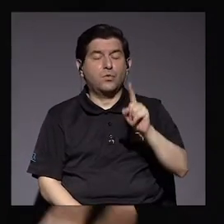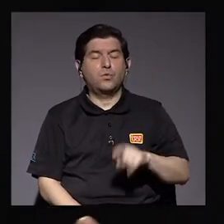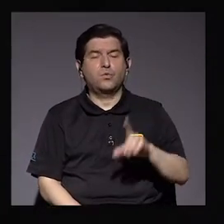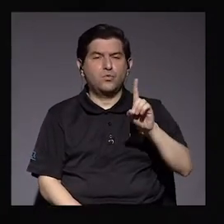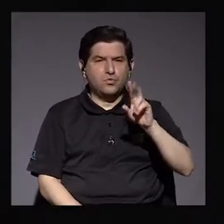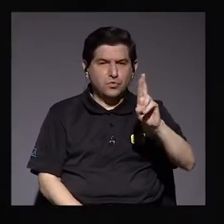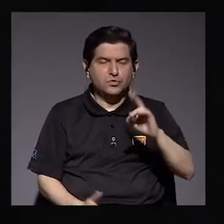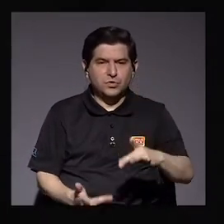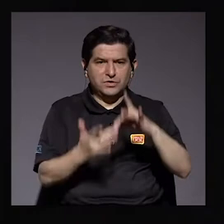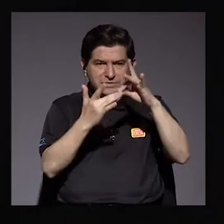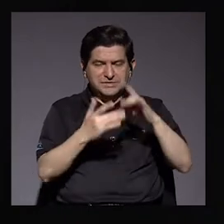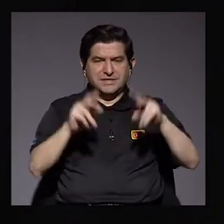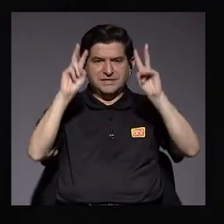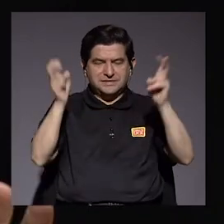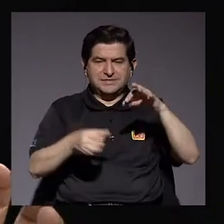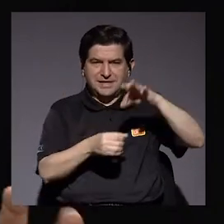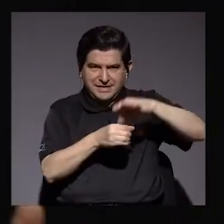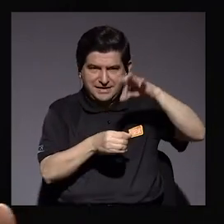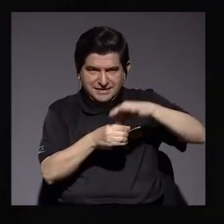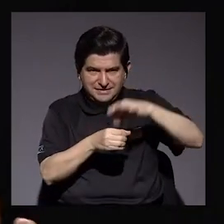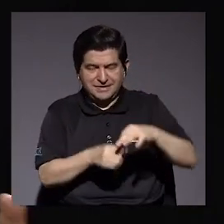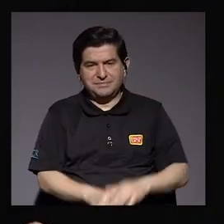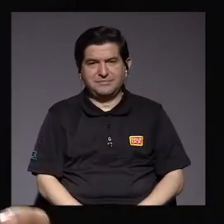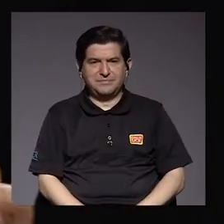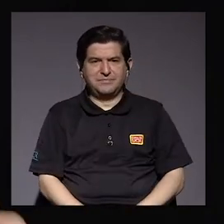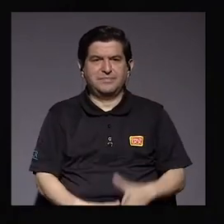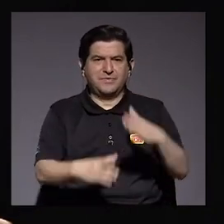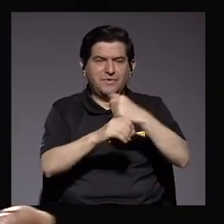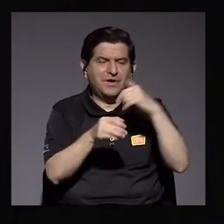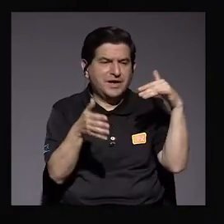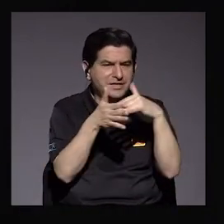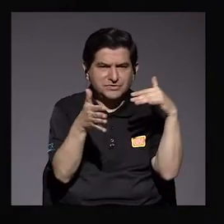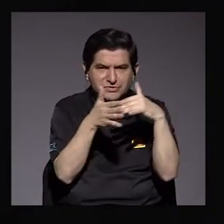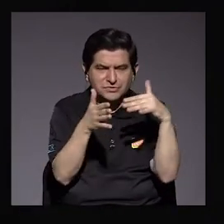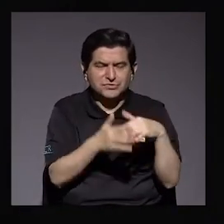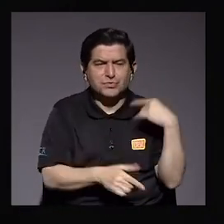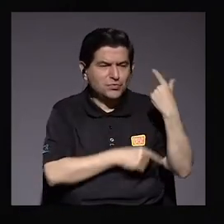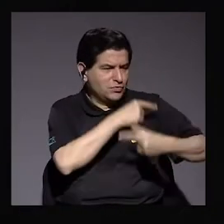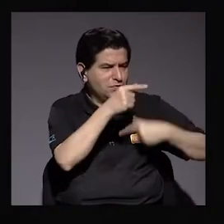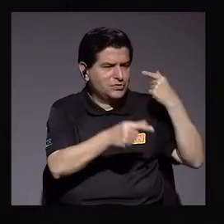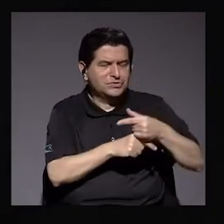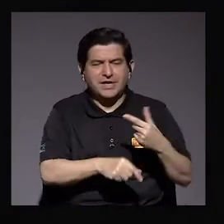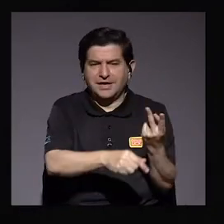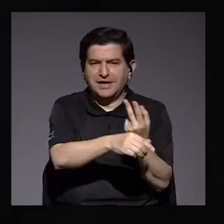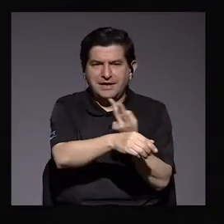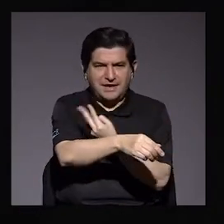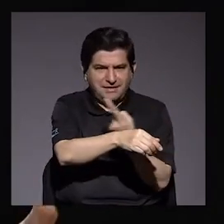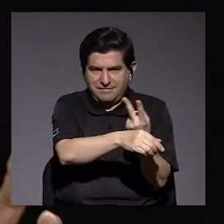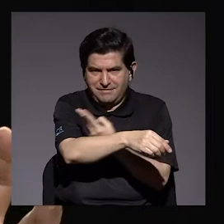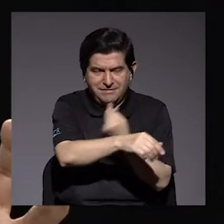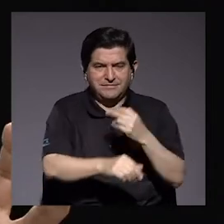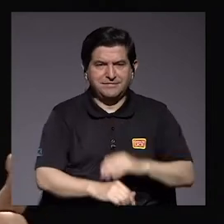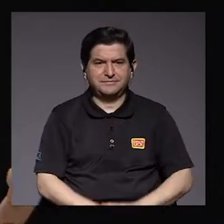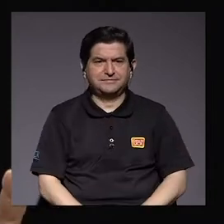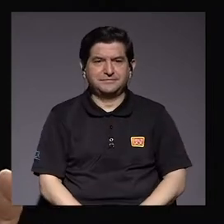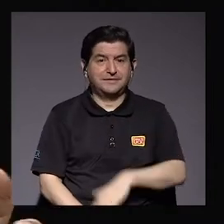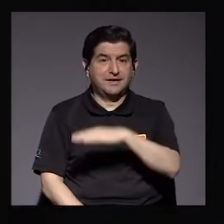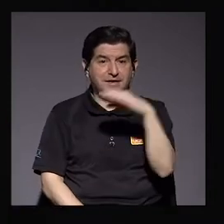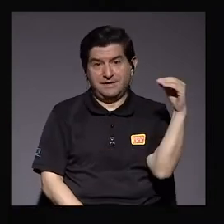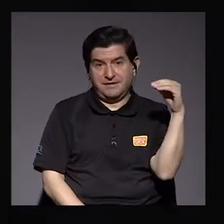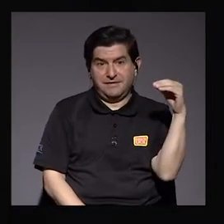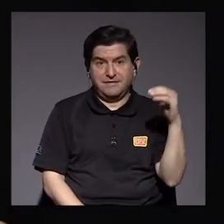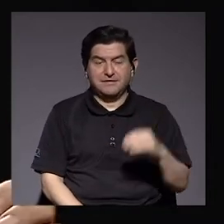especialista en temas agrarios, ha realizado estudios en genética vegetal y